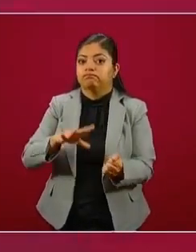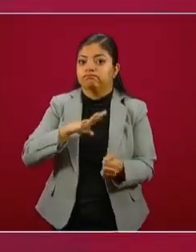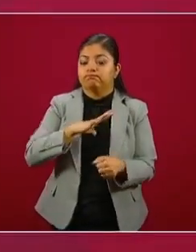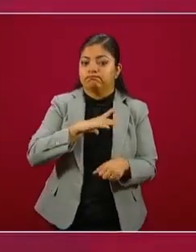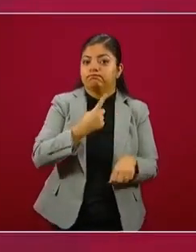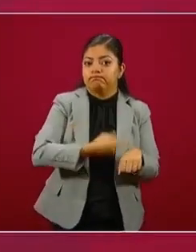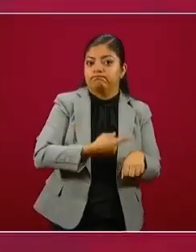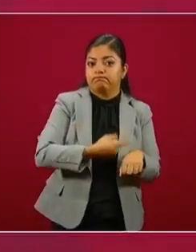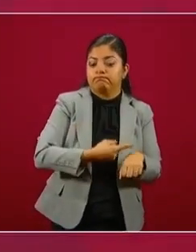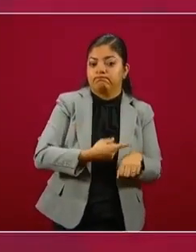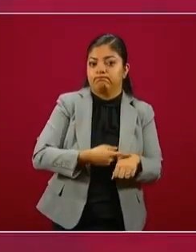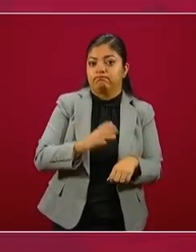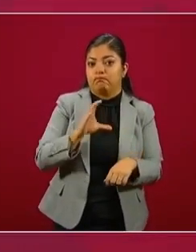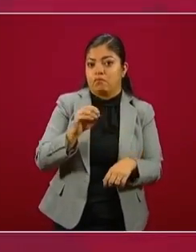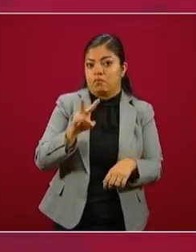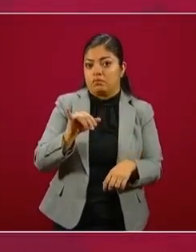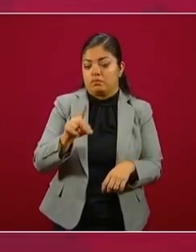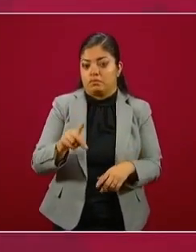Y hay